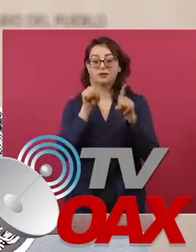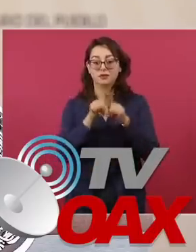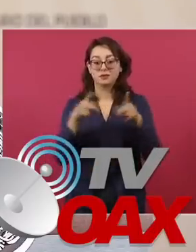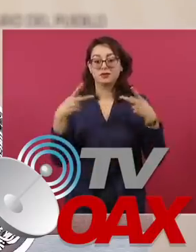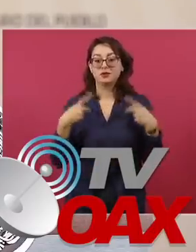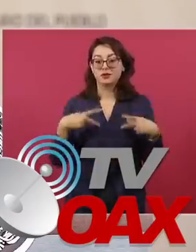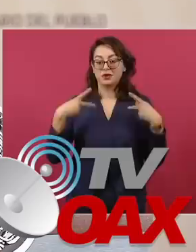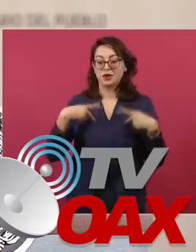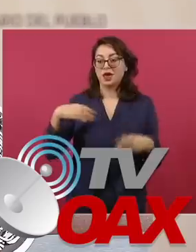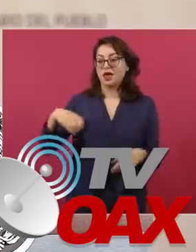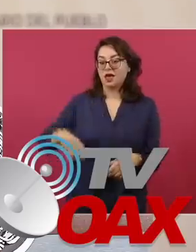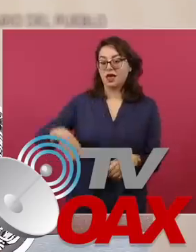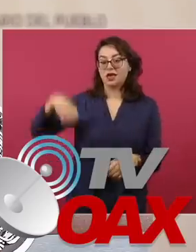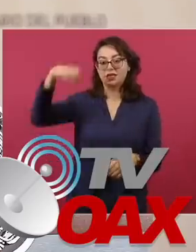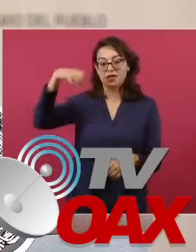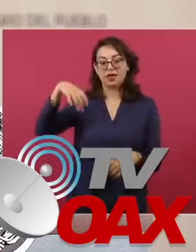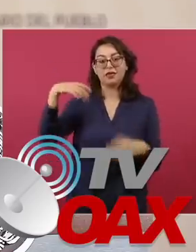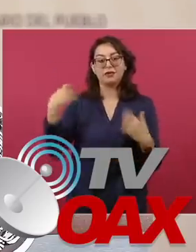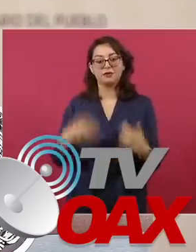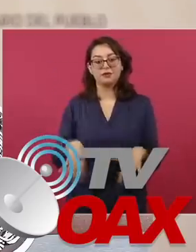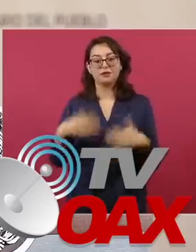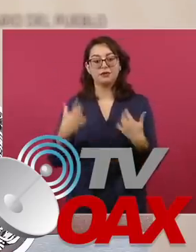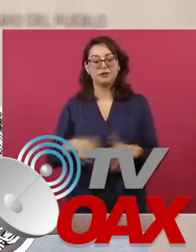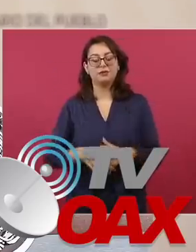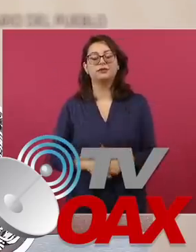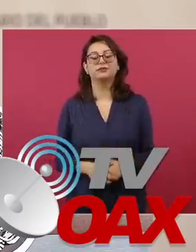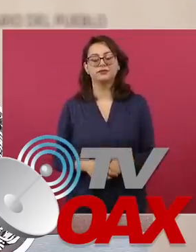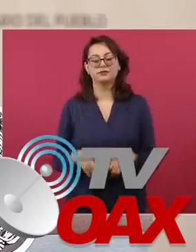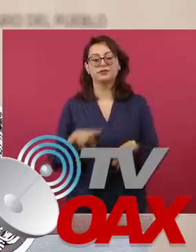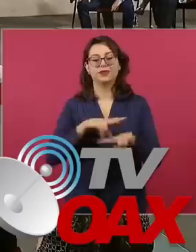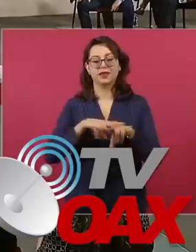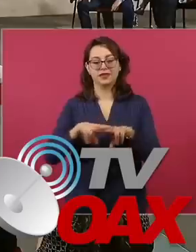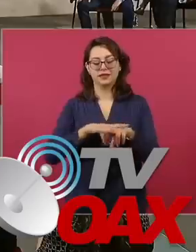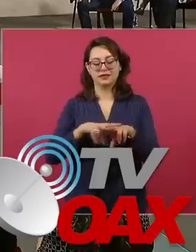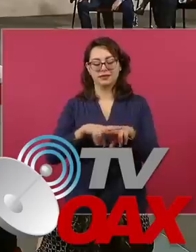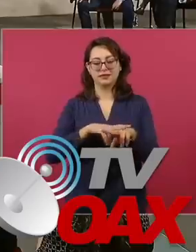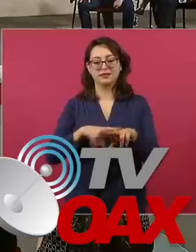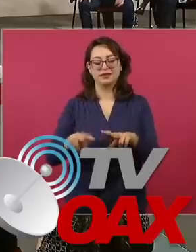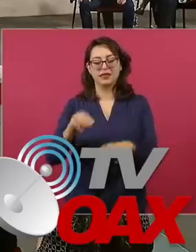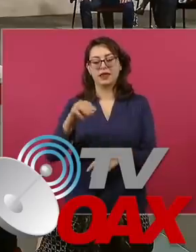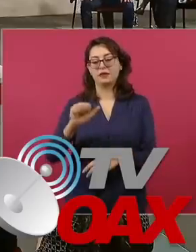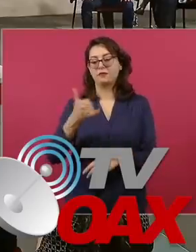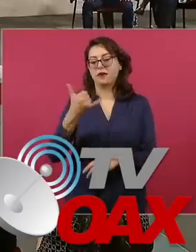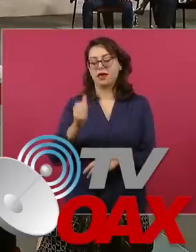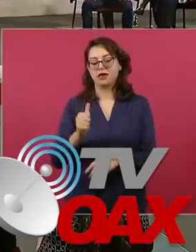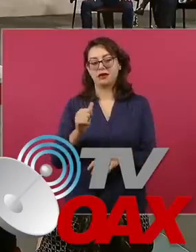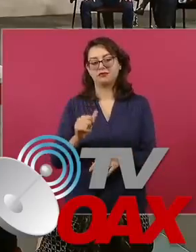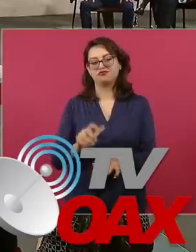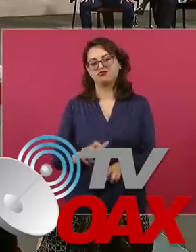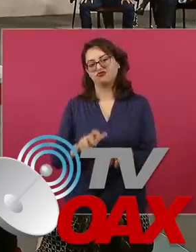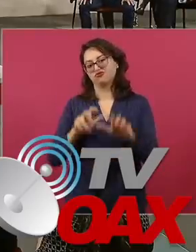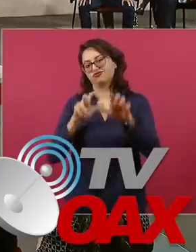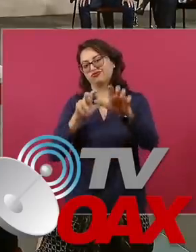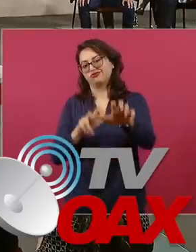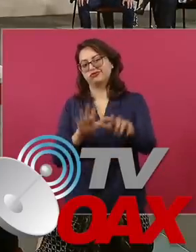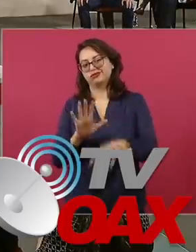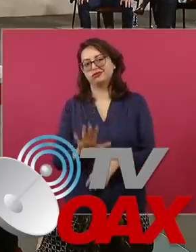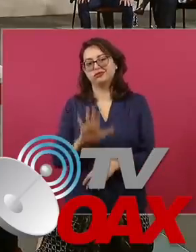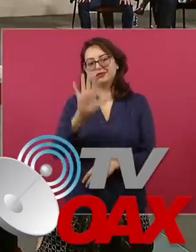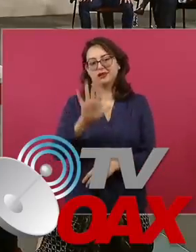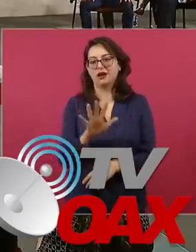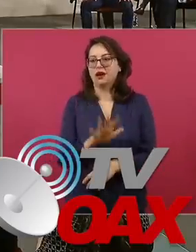la modernidad. El Tren Maya con el Jaguar rodante que lleva la dignidad y el desarrollo a cientos de familias